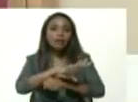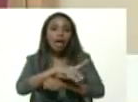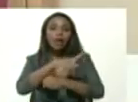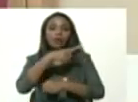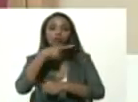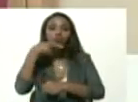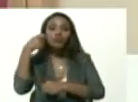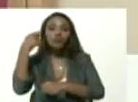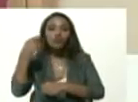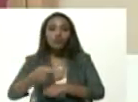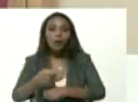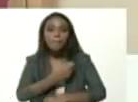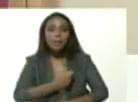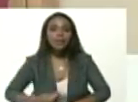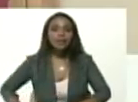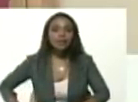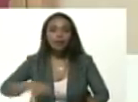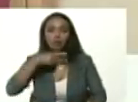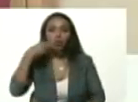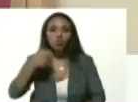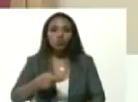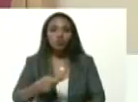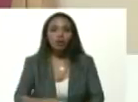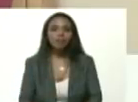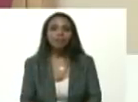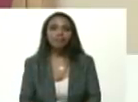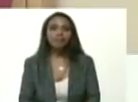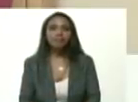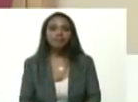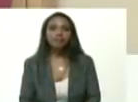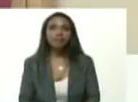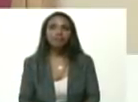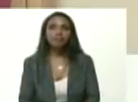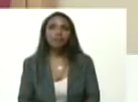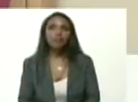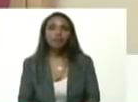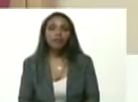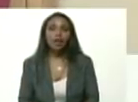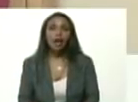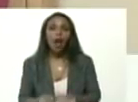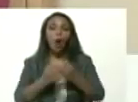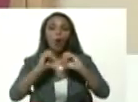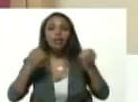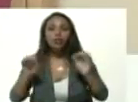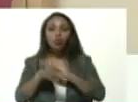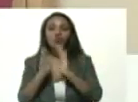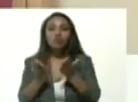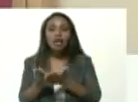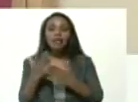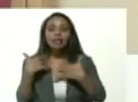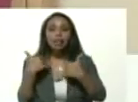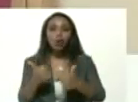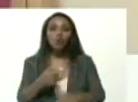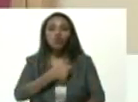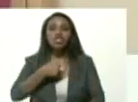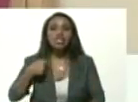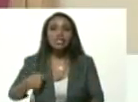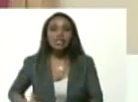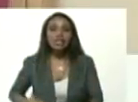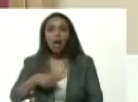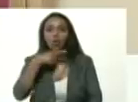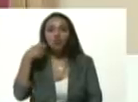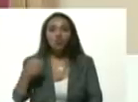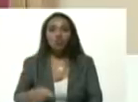República, la Federación de Rusia, la Organización Mundial de la Salud, China,